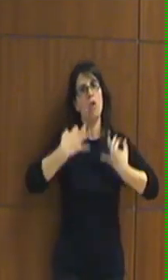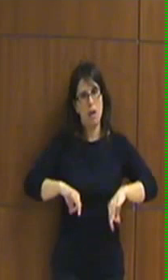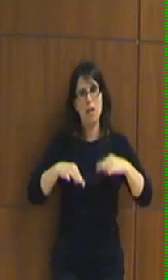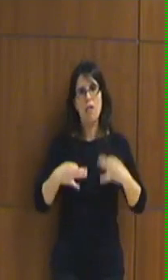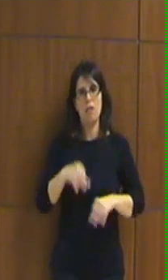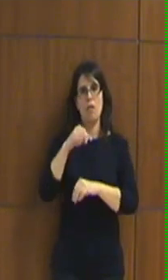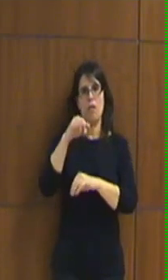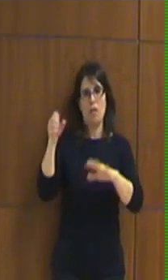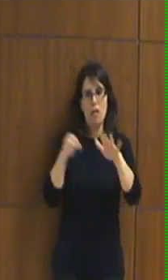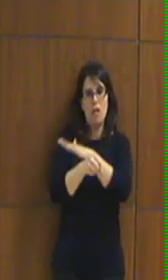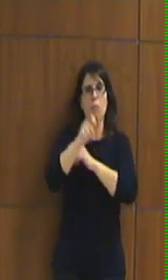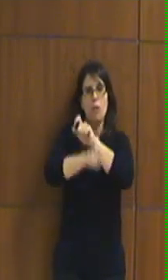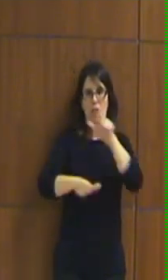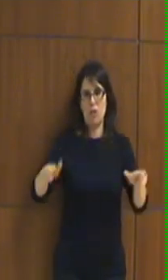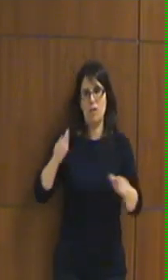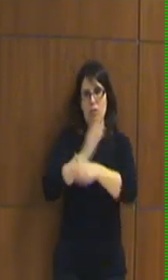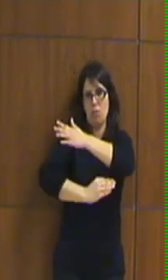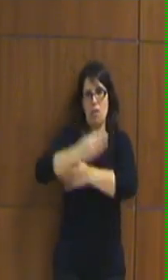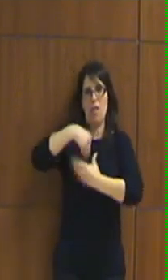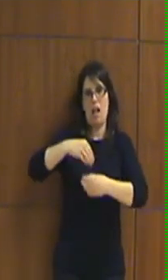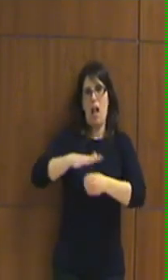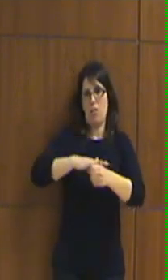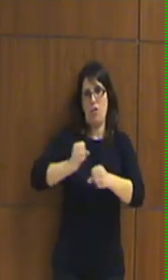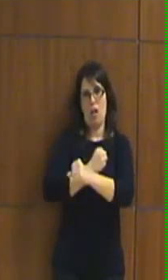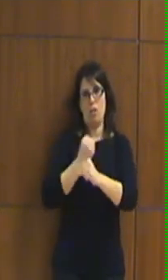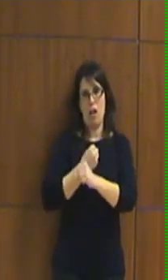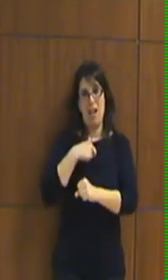personas con discapacidad en el mundo laboral. Esa es mi opinión. Vamos.